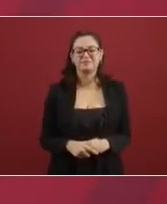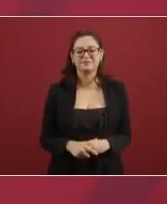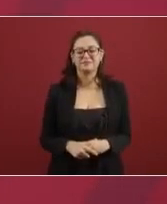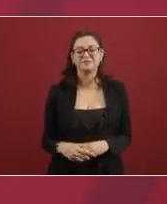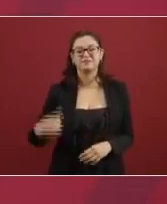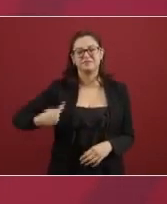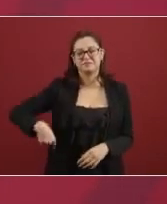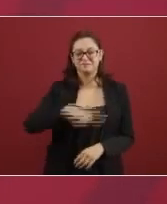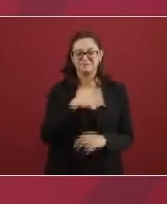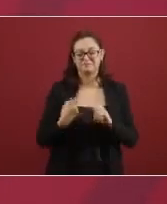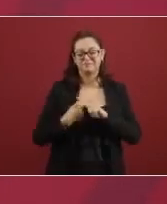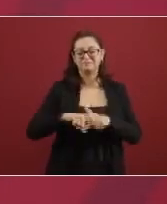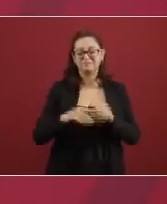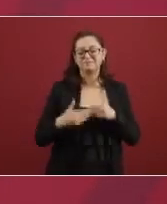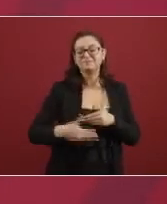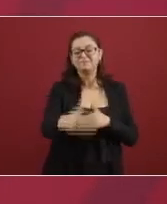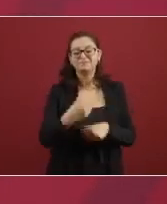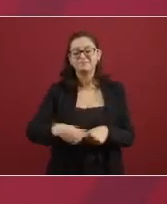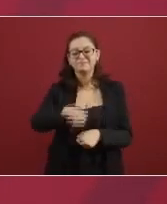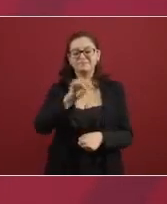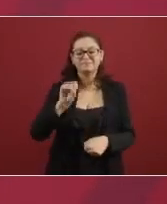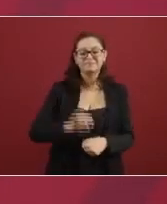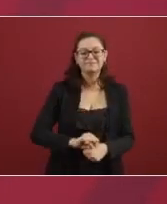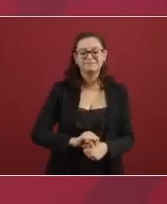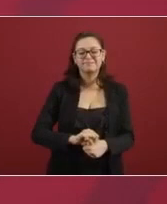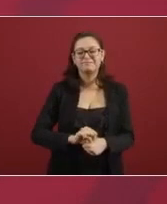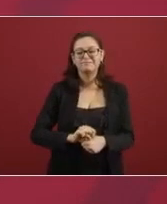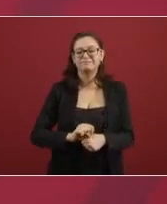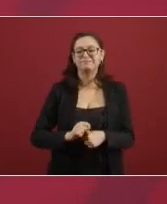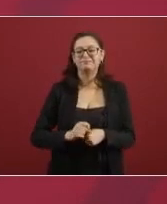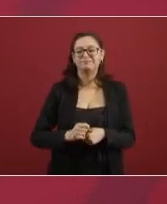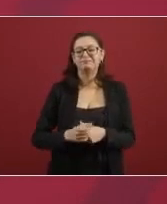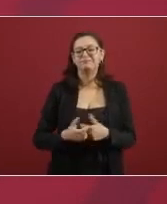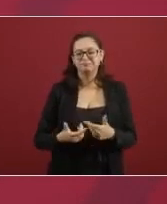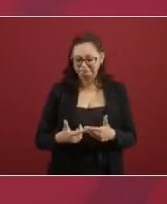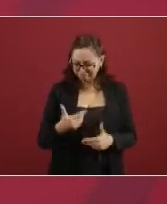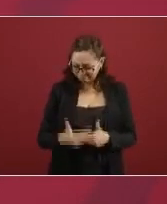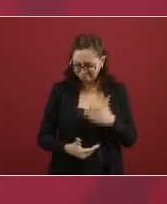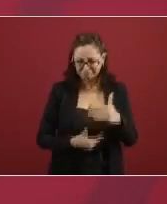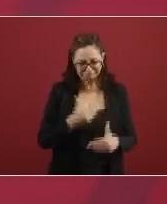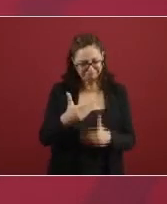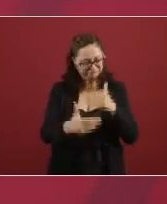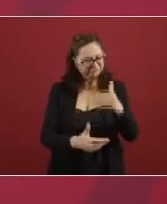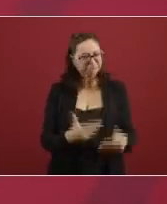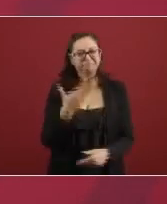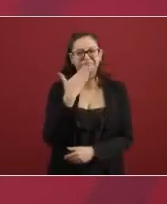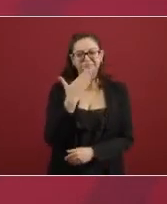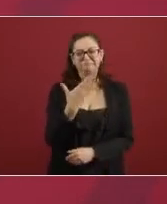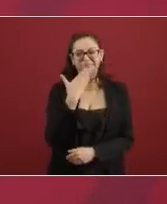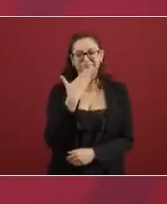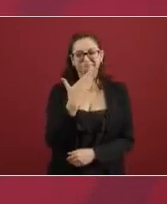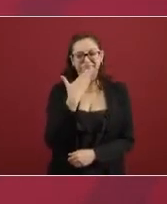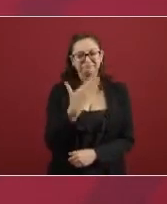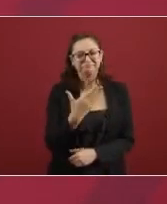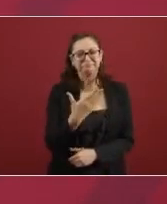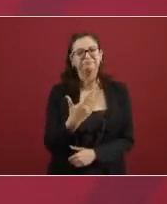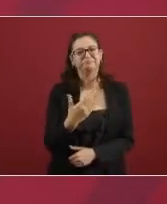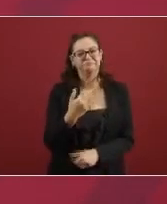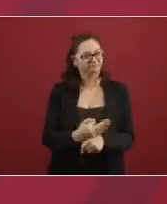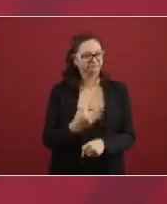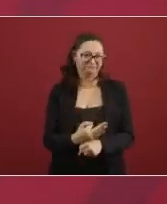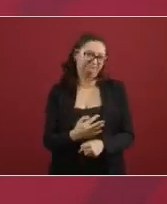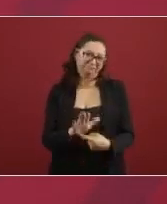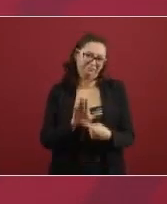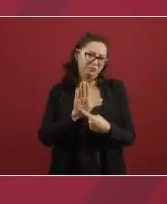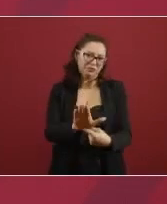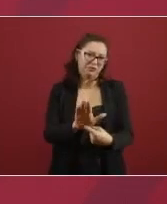crecimiento. Existe un peso fuerte y la confianza del consumidor tiene una buena respuesta. En el tianguis turístico realizado en Acapulco, se